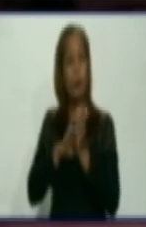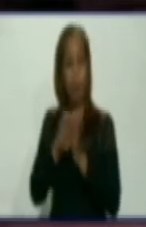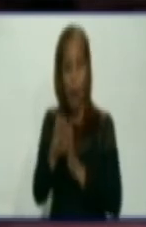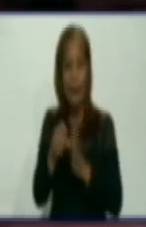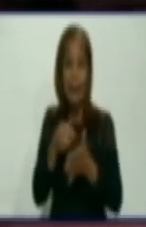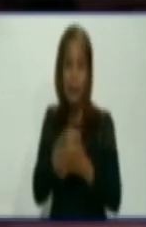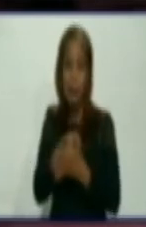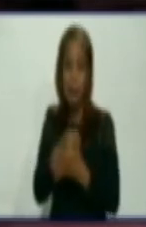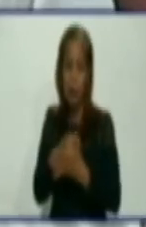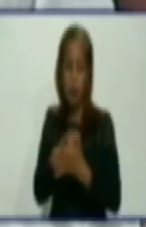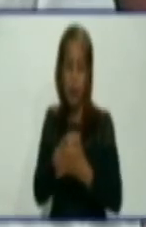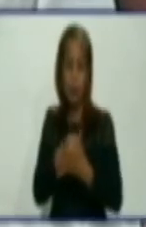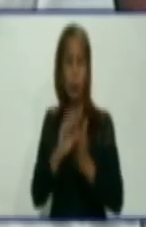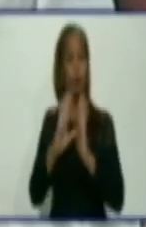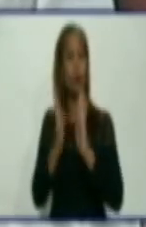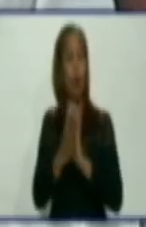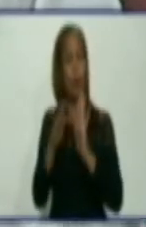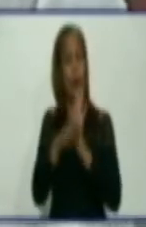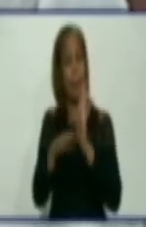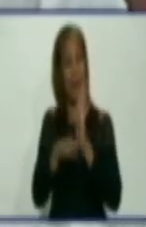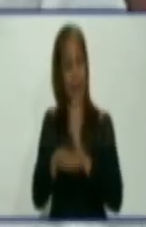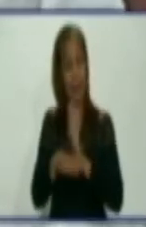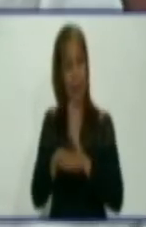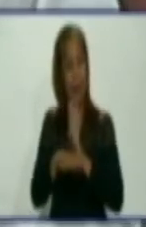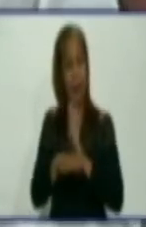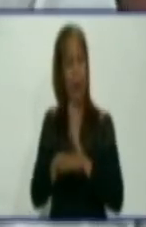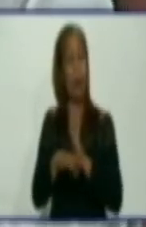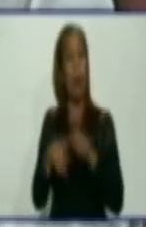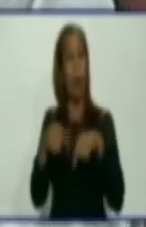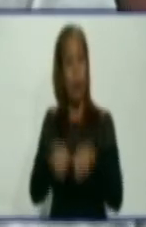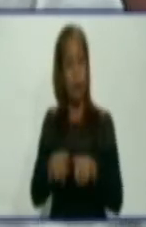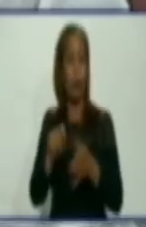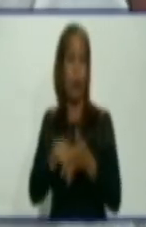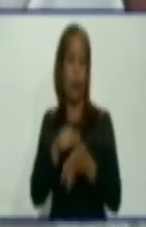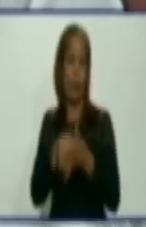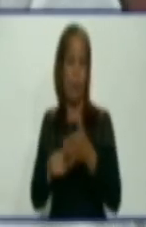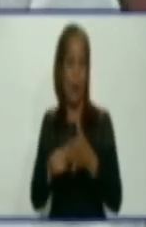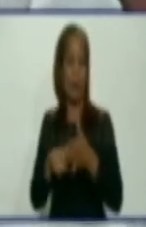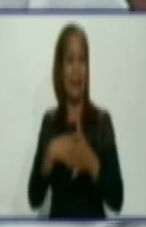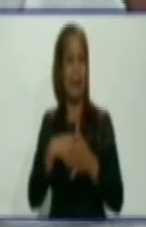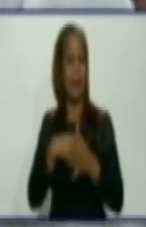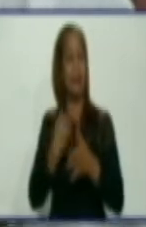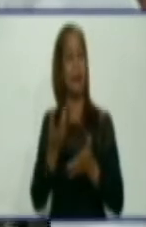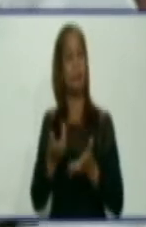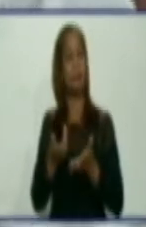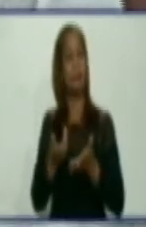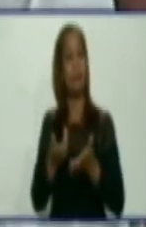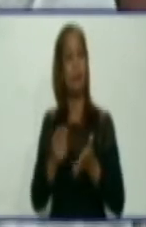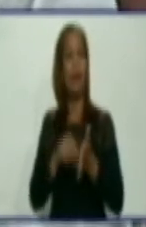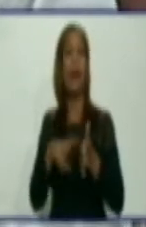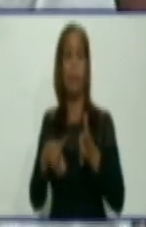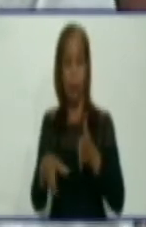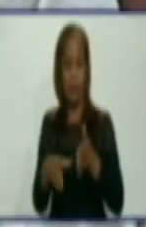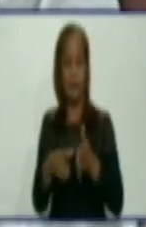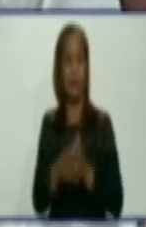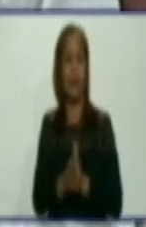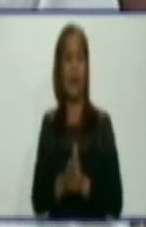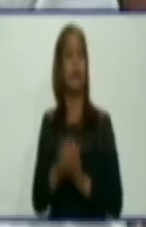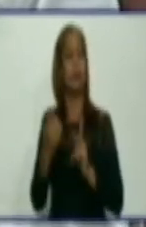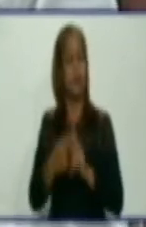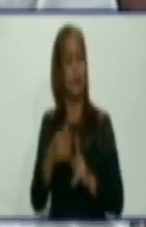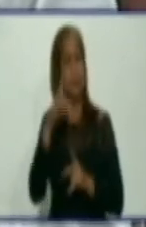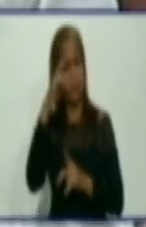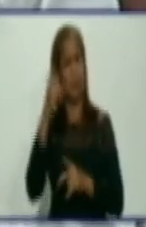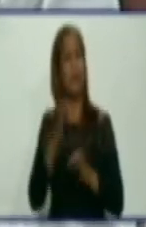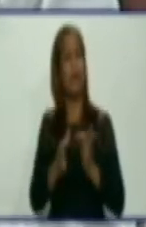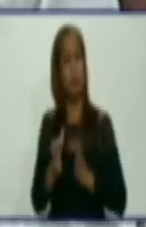revisamos recientemente el plan que tiene la provincia, se le hicieron adecuaciones y está funcionando de una manera óptima, pero eso es